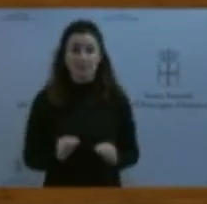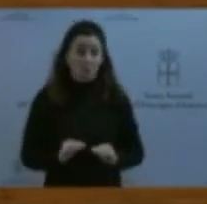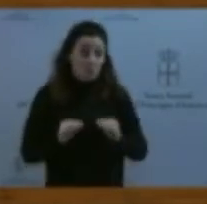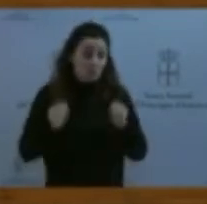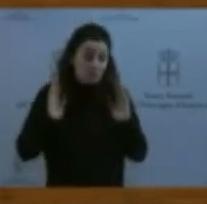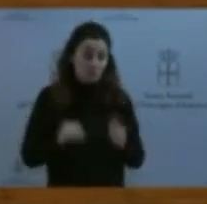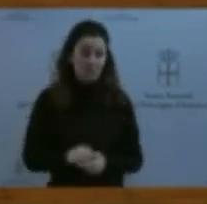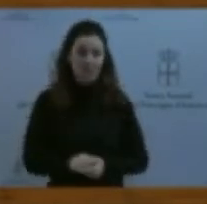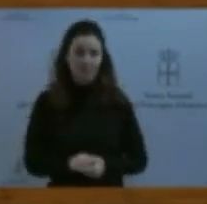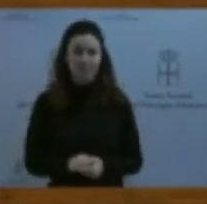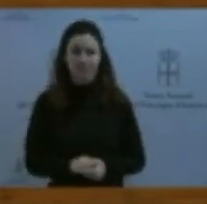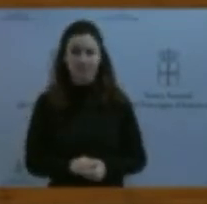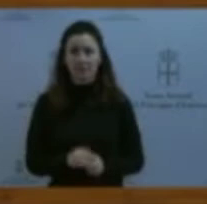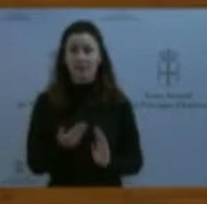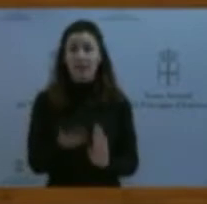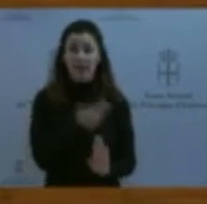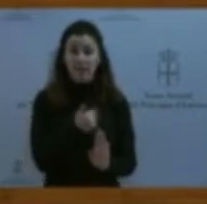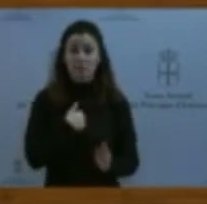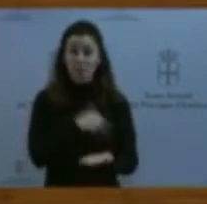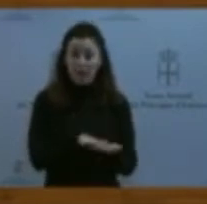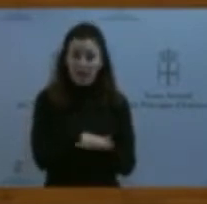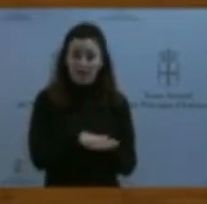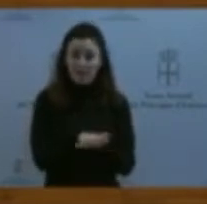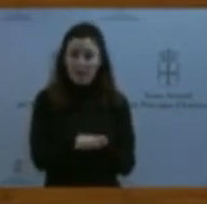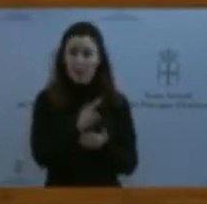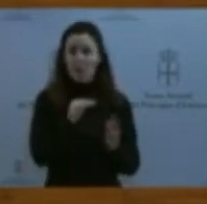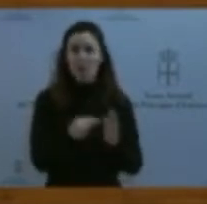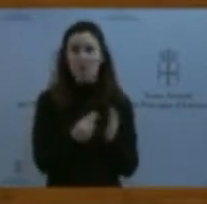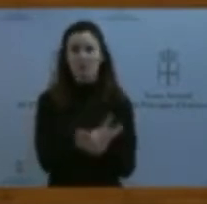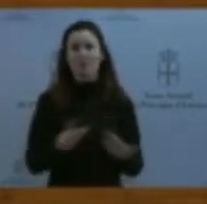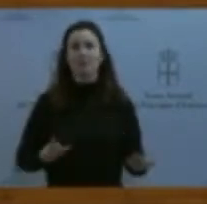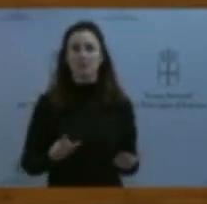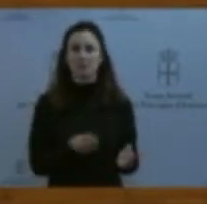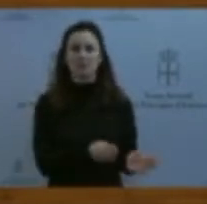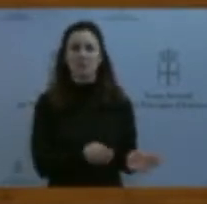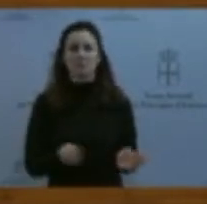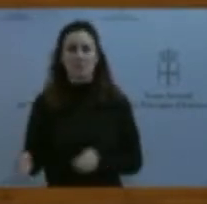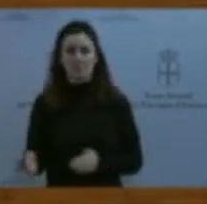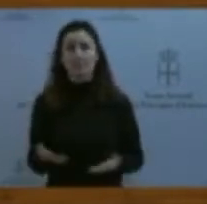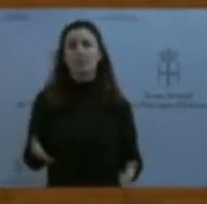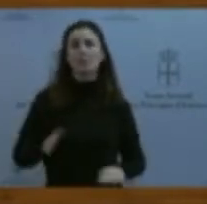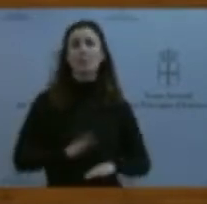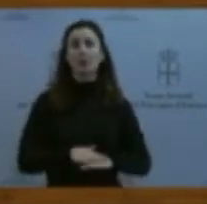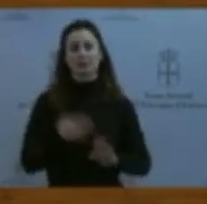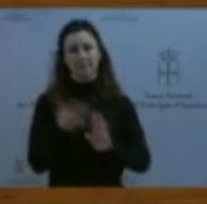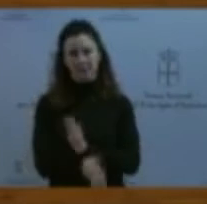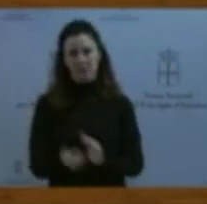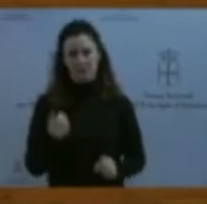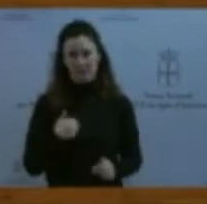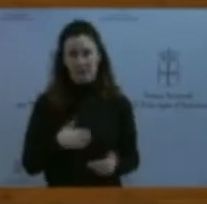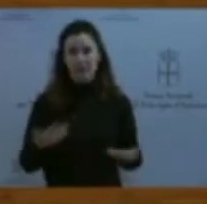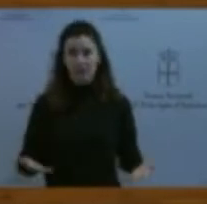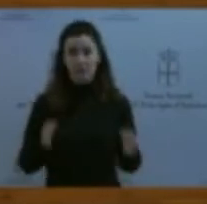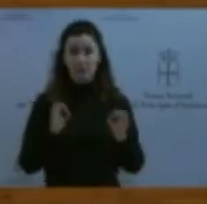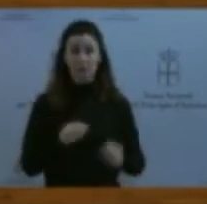al retraso del año 2018 y a la motivación principal. Evidentemente, los procedimientos administrativos son nuestro instrumento